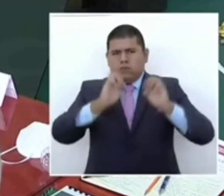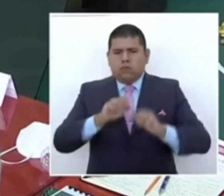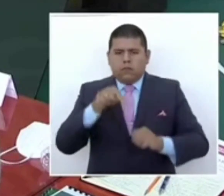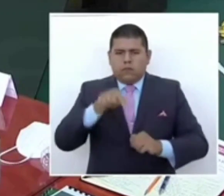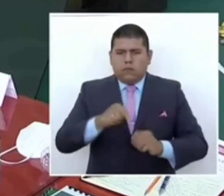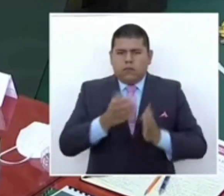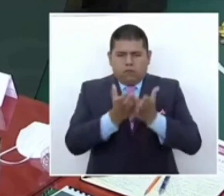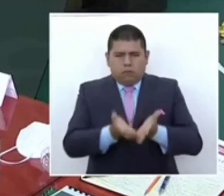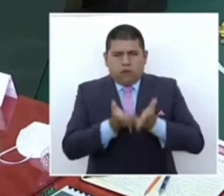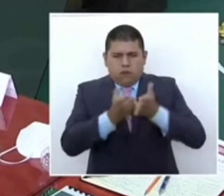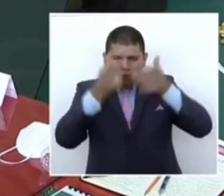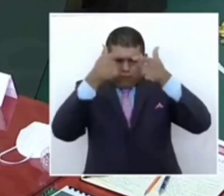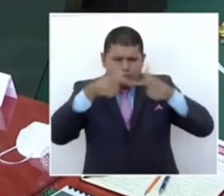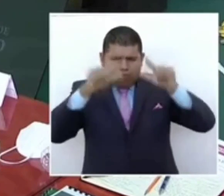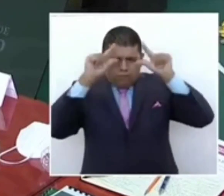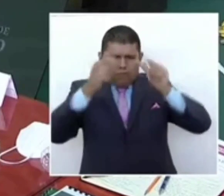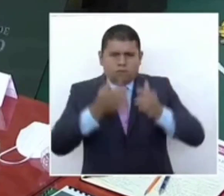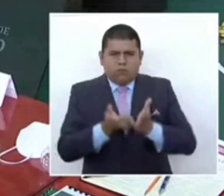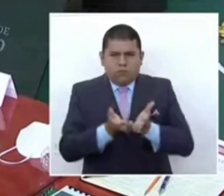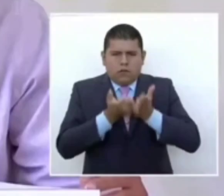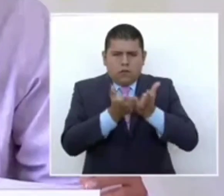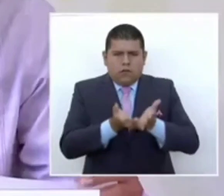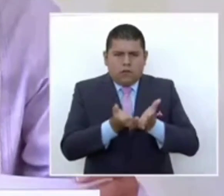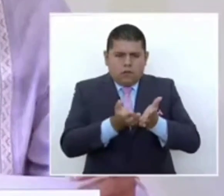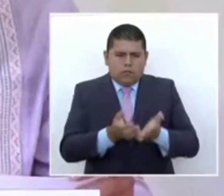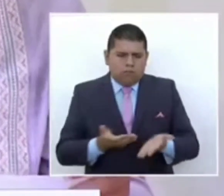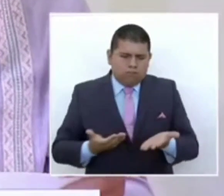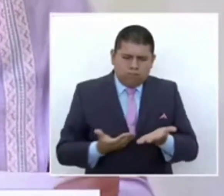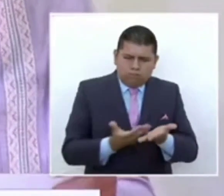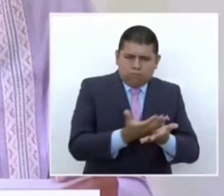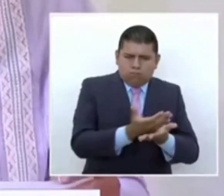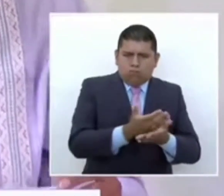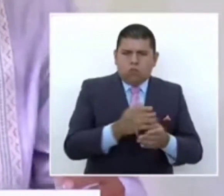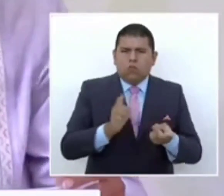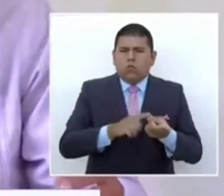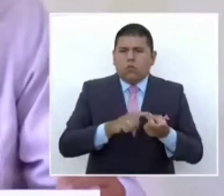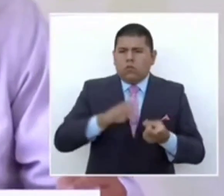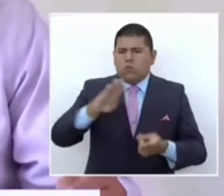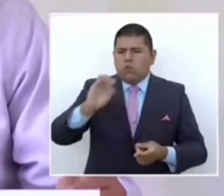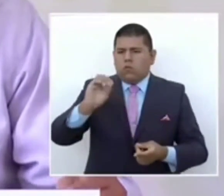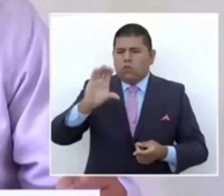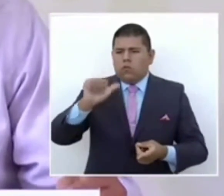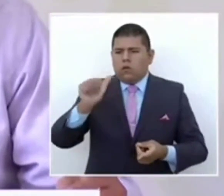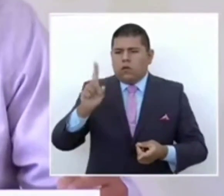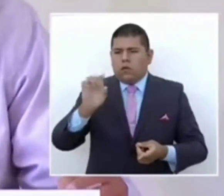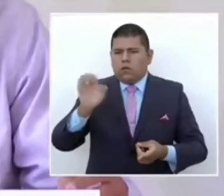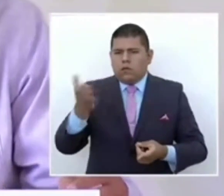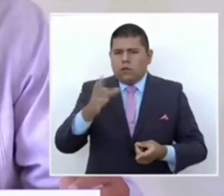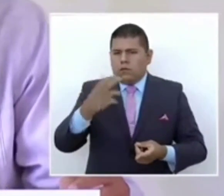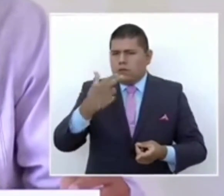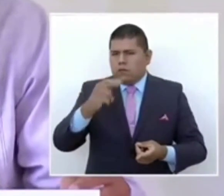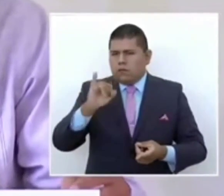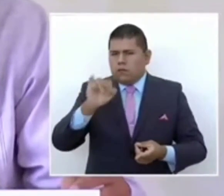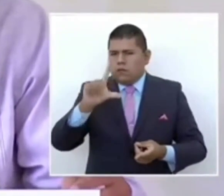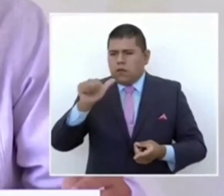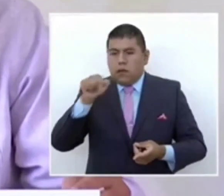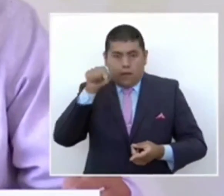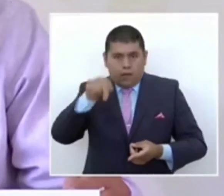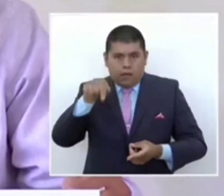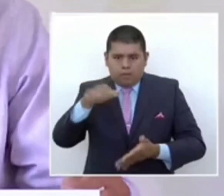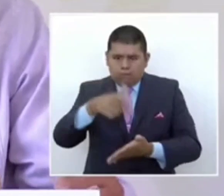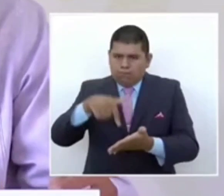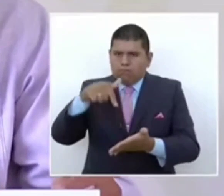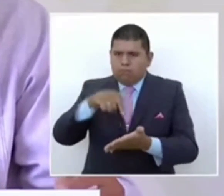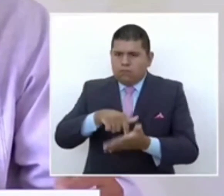naval con muelles en Boca de Chila. Ahí también va a ser